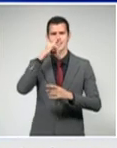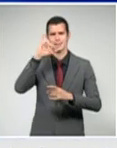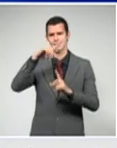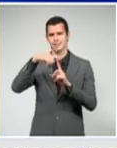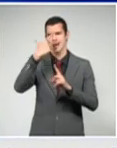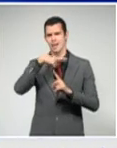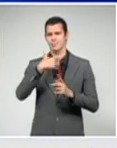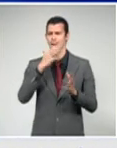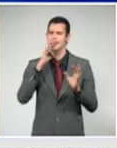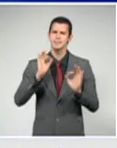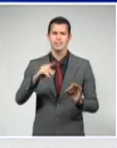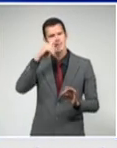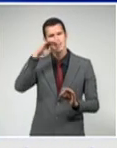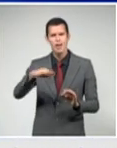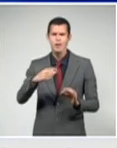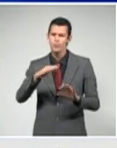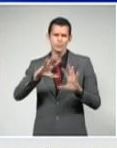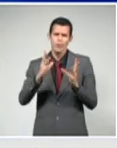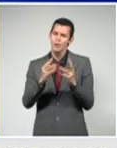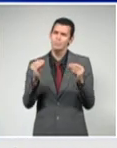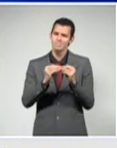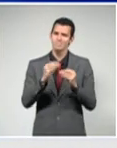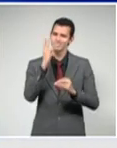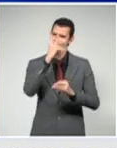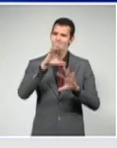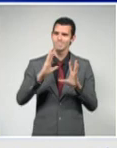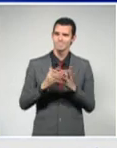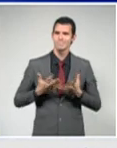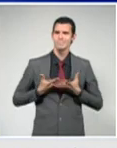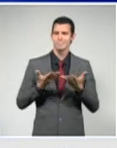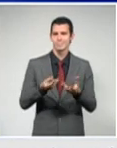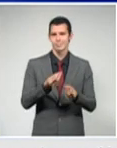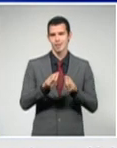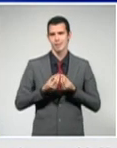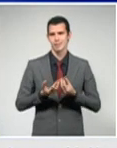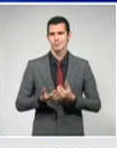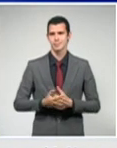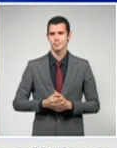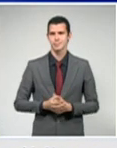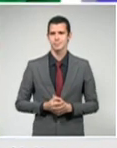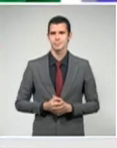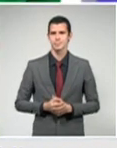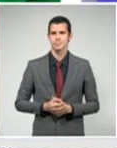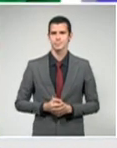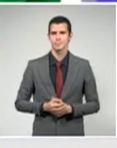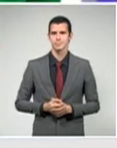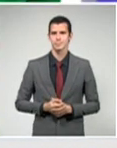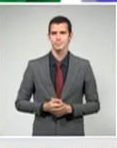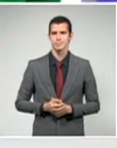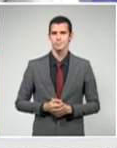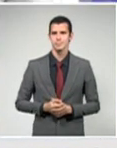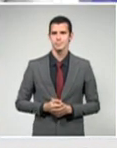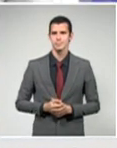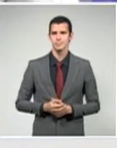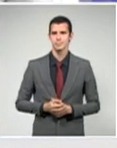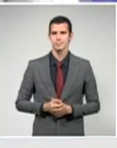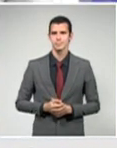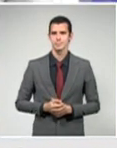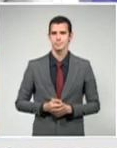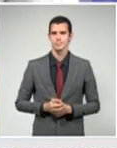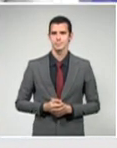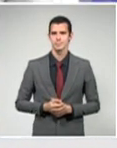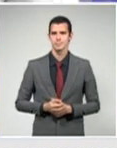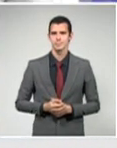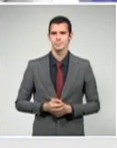mensaje de bien público que el que nos dan nuestros niños, y si viene de la colmenita, pues siempre es bienvenido aquí en